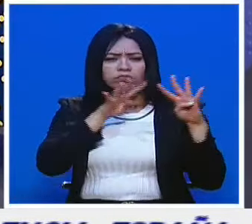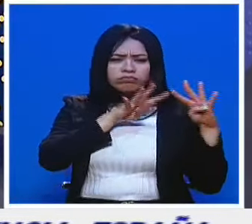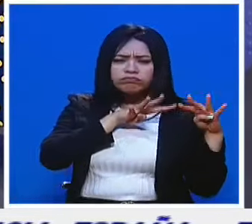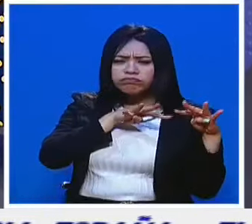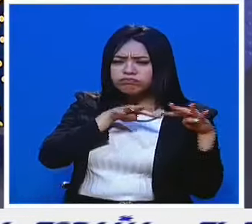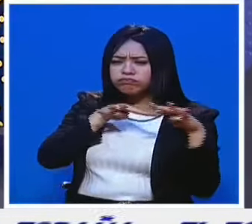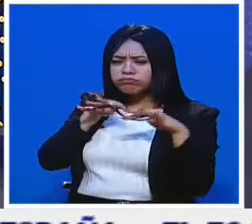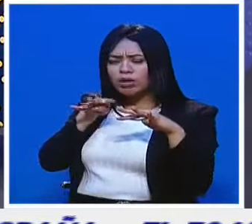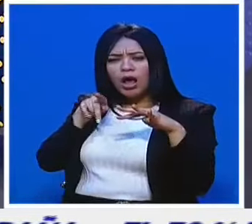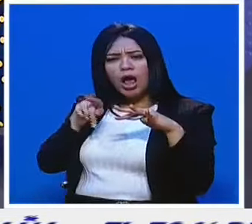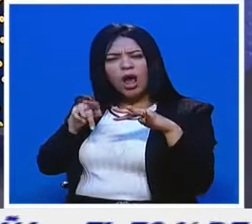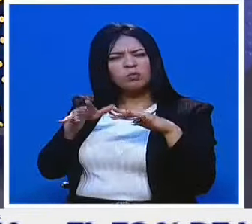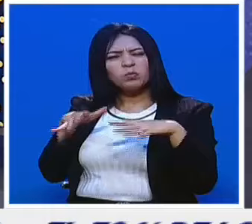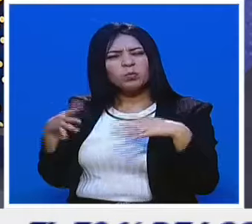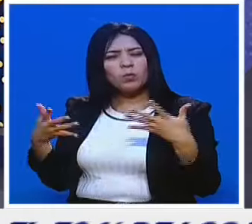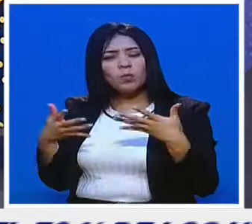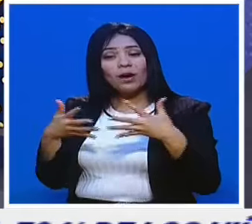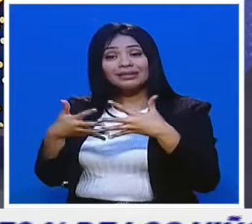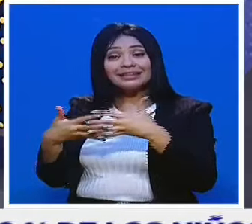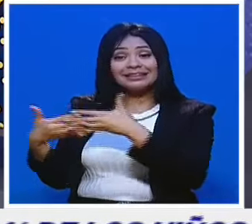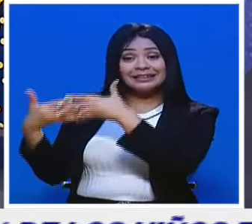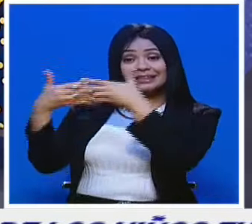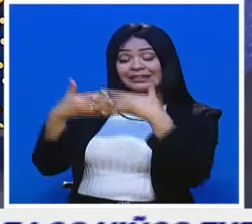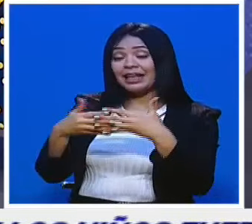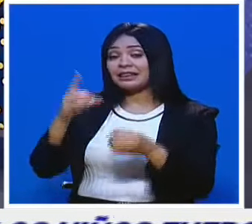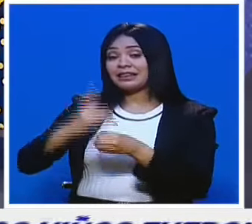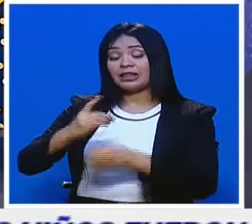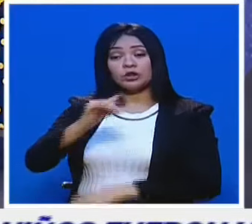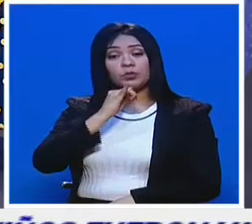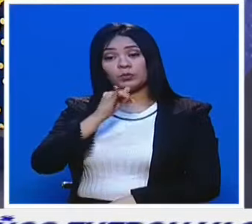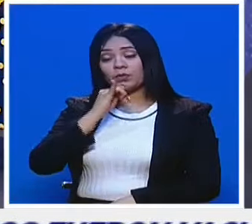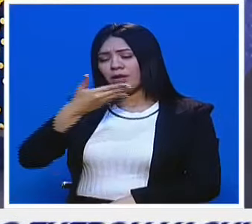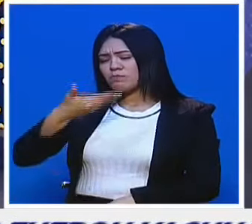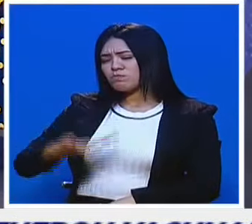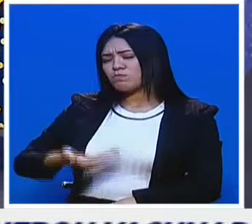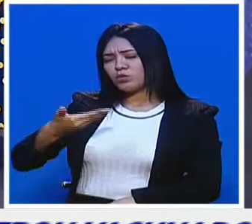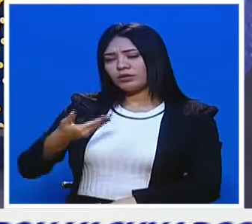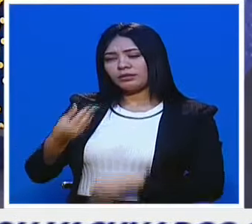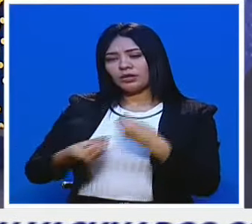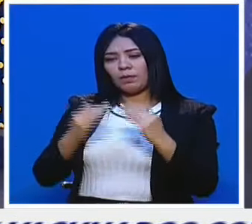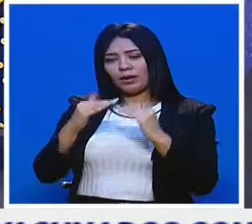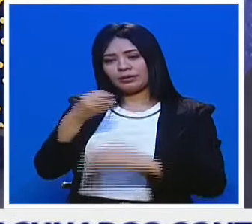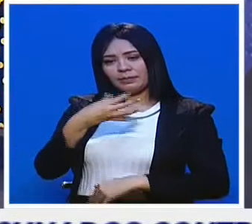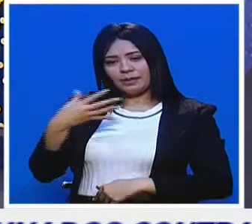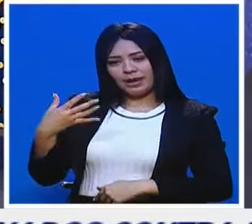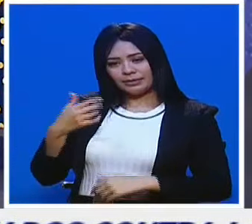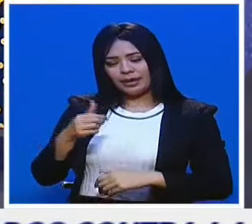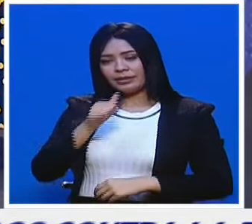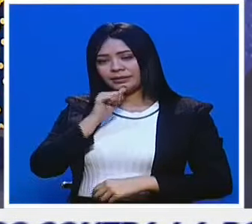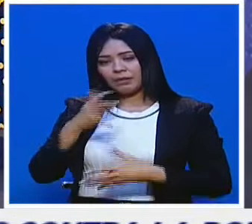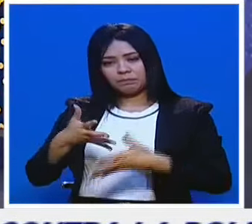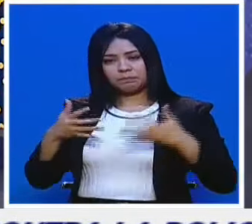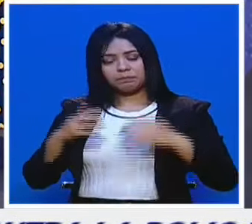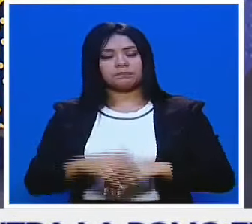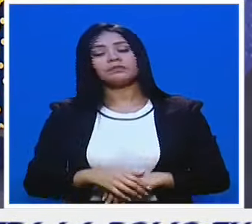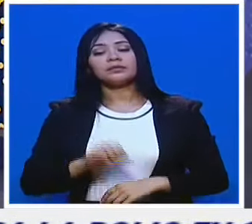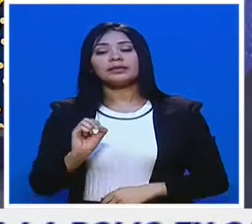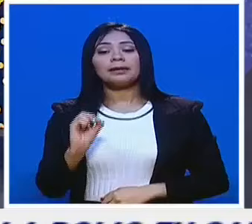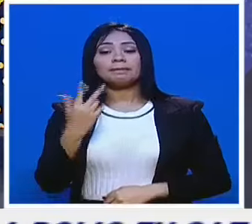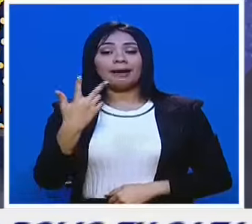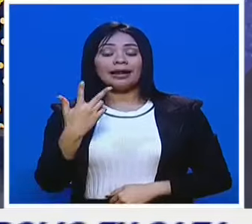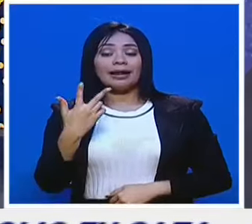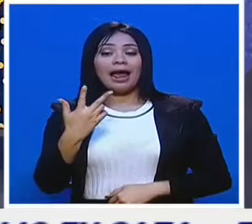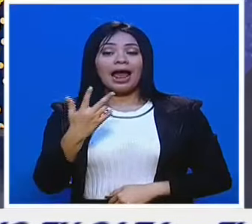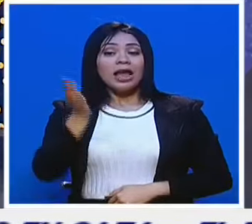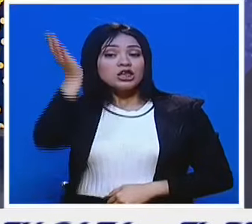con lupa observando cada dato importante en la recta final de camino a la Casa Blanca. Kamala Harris y Donald